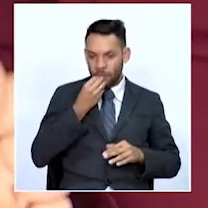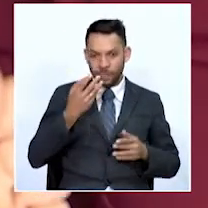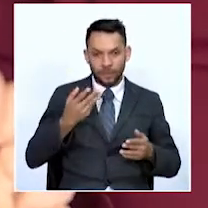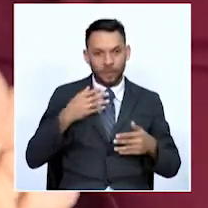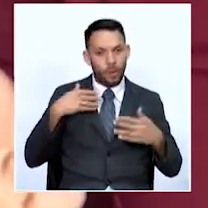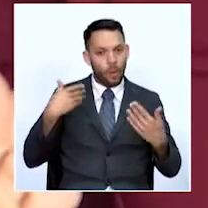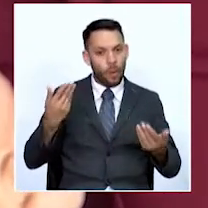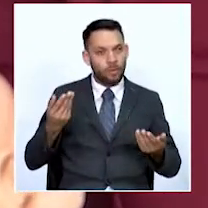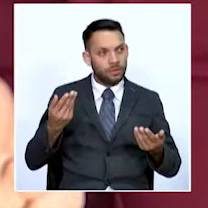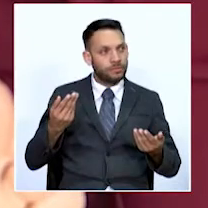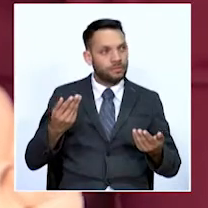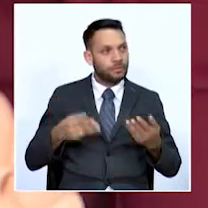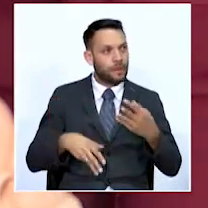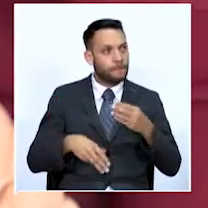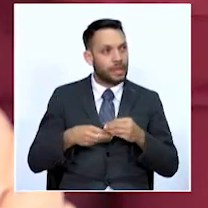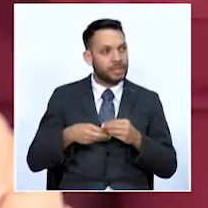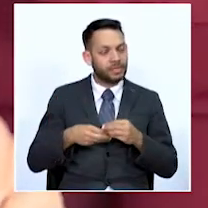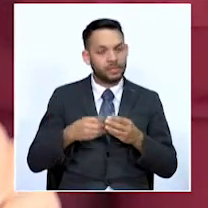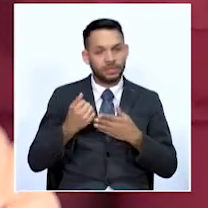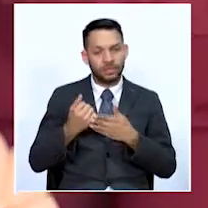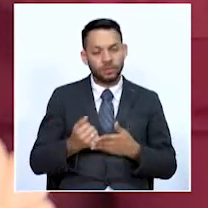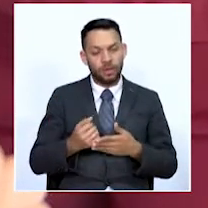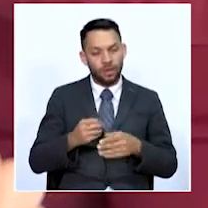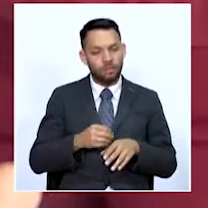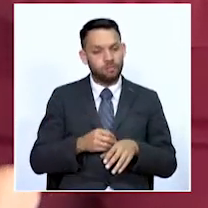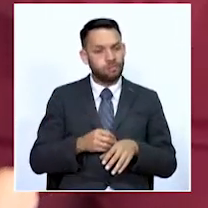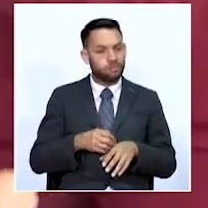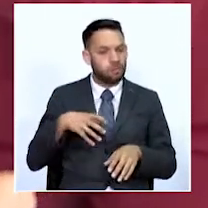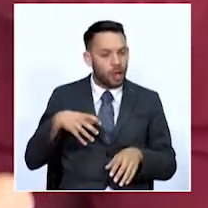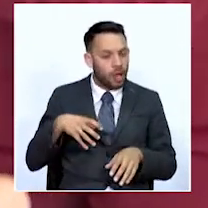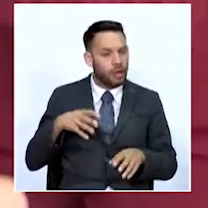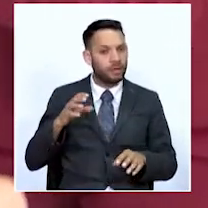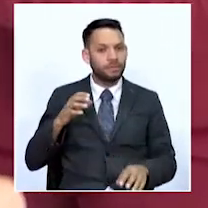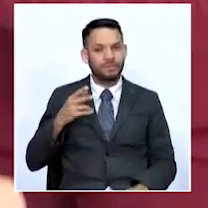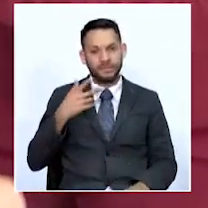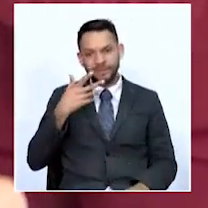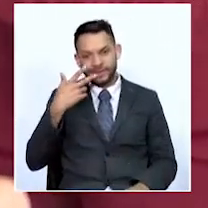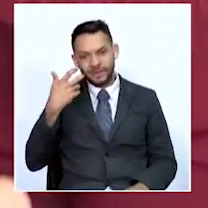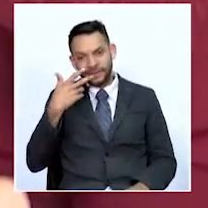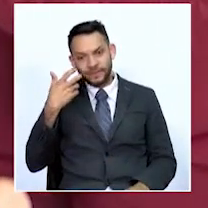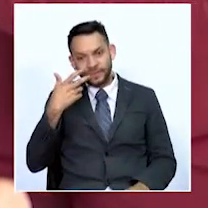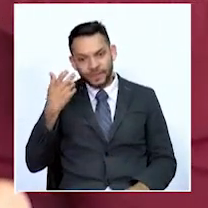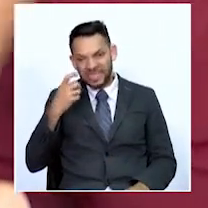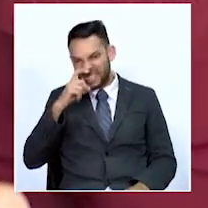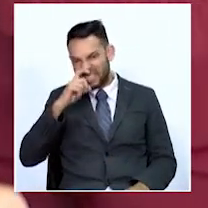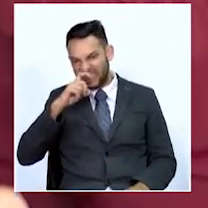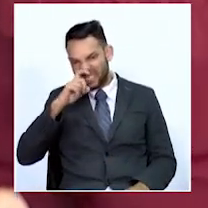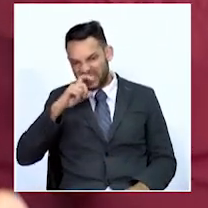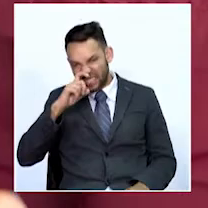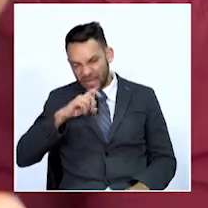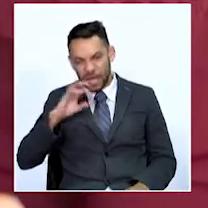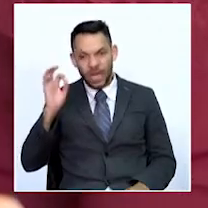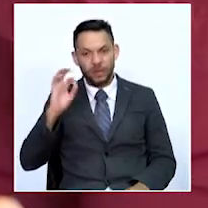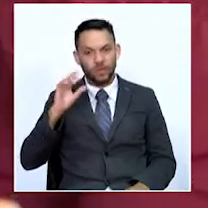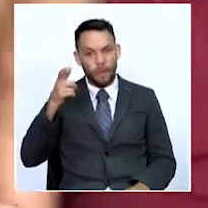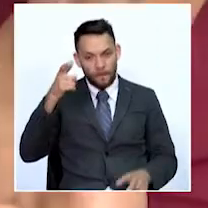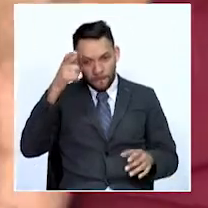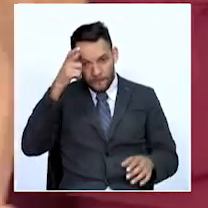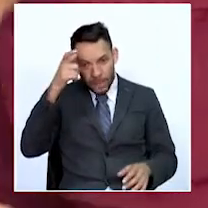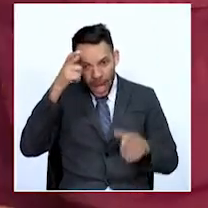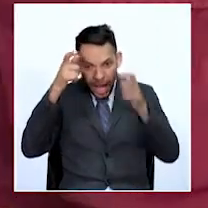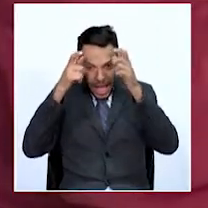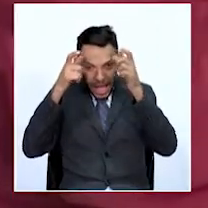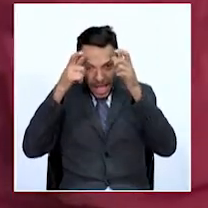a enviar algo que aumente más la inflamación? ¿Sí? Como la carne de res, como la carne de cerdo, como los enlatados, los